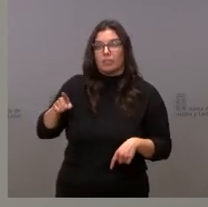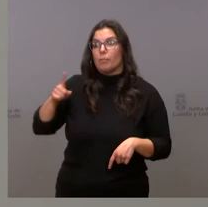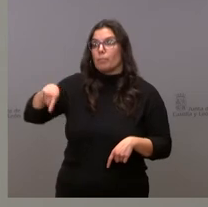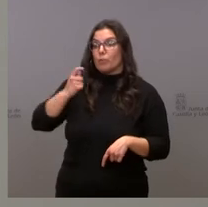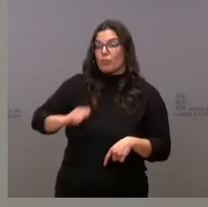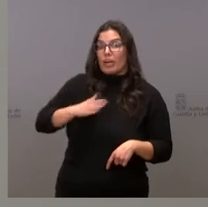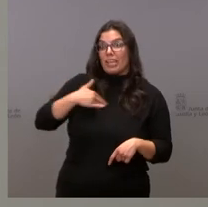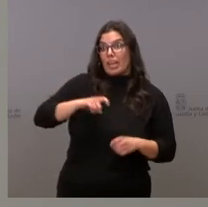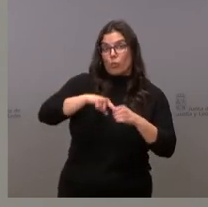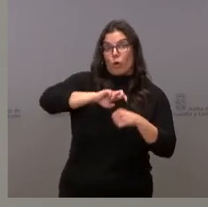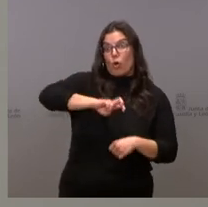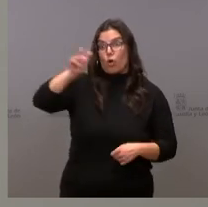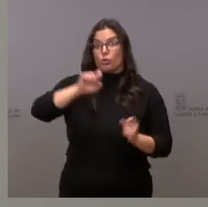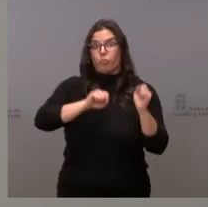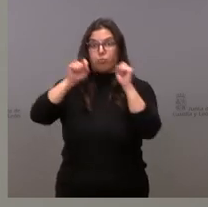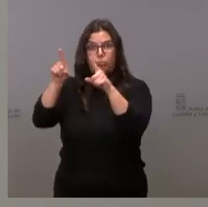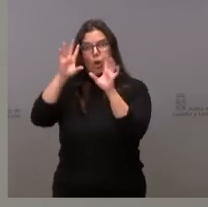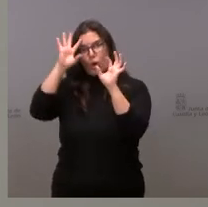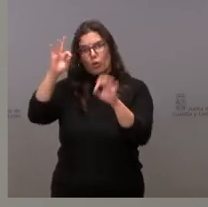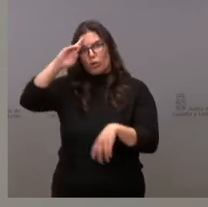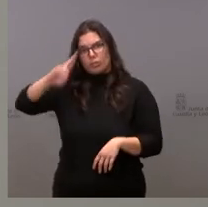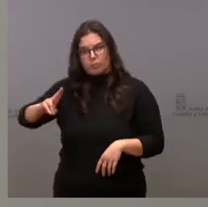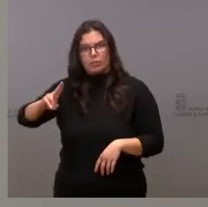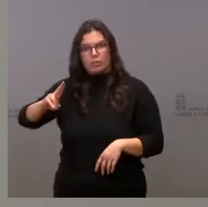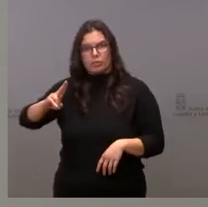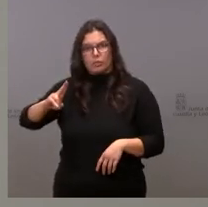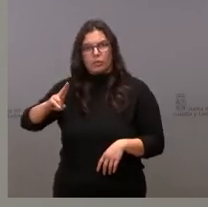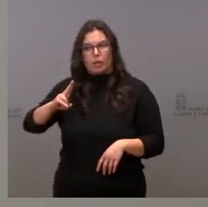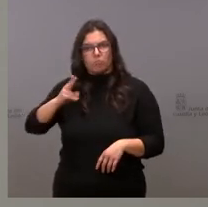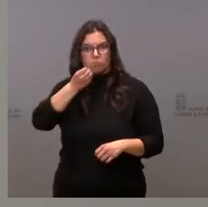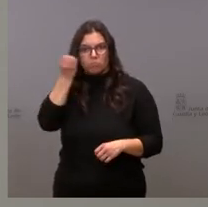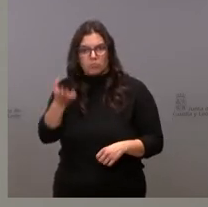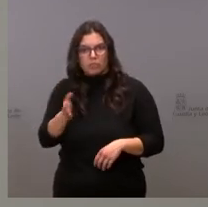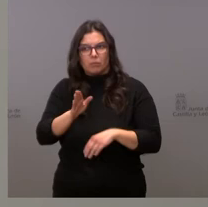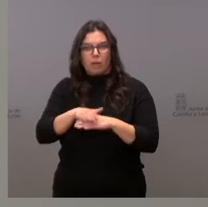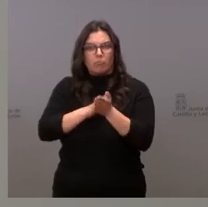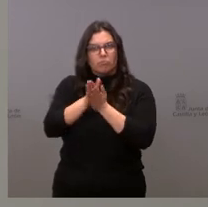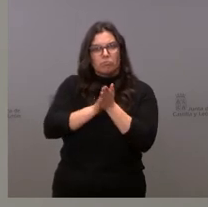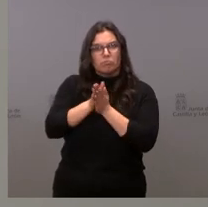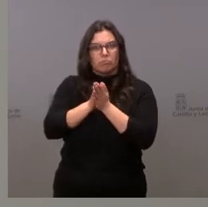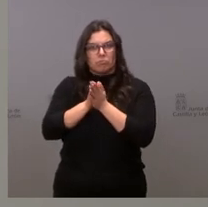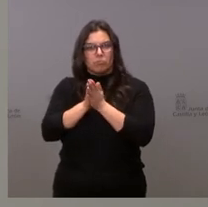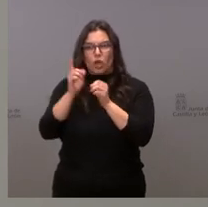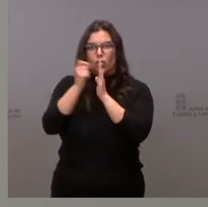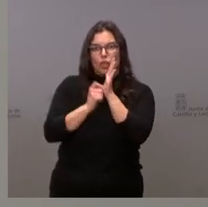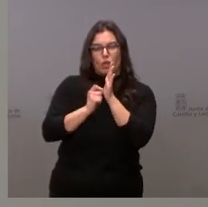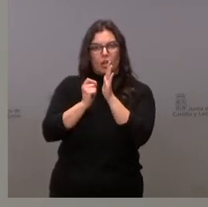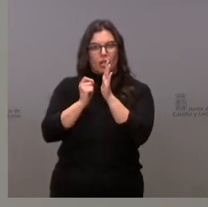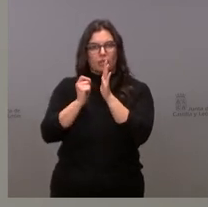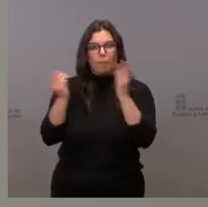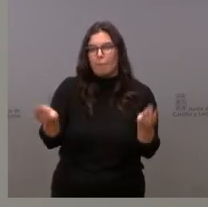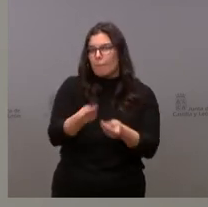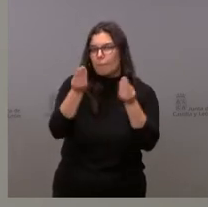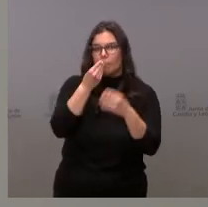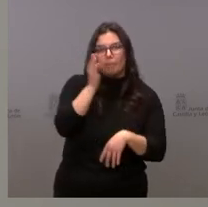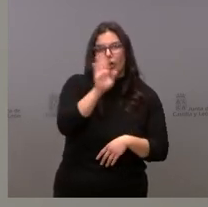evidentemente es una apetencia importante y que creemos bueno mantener para crear las mejores condiciones para que nuestro